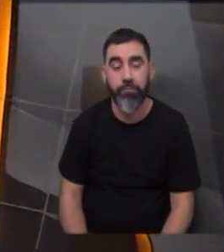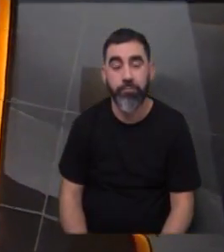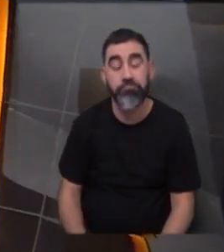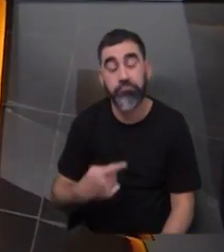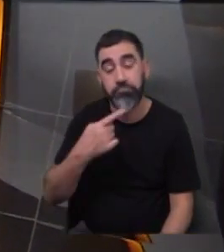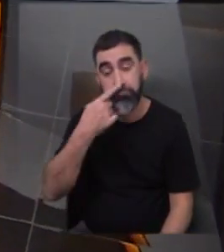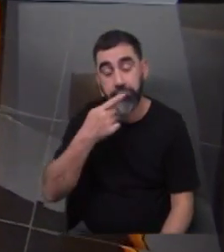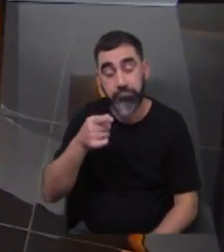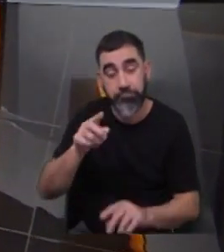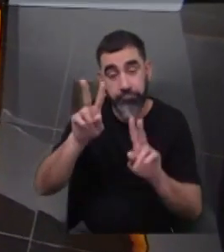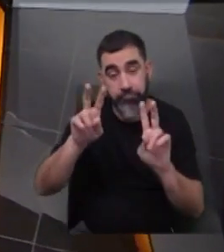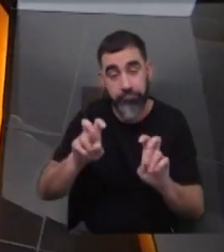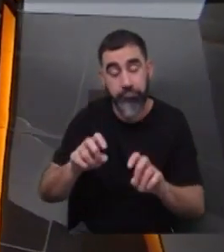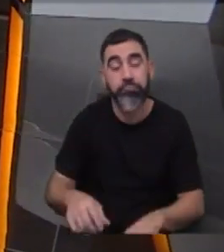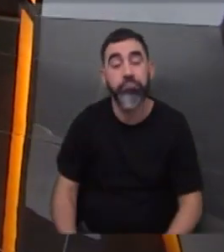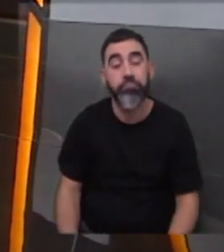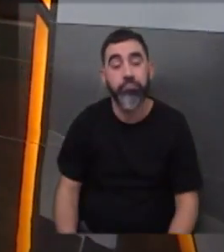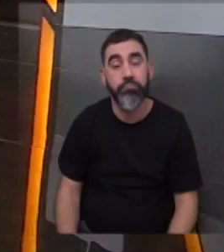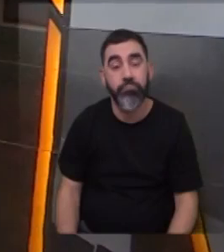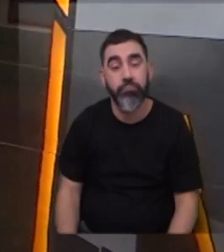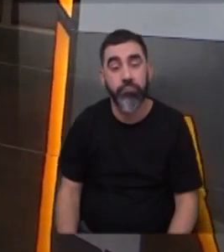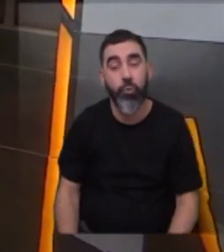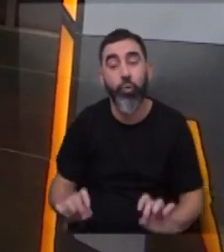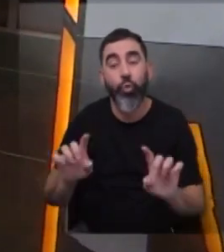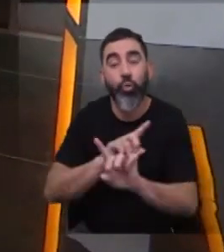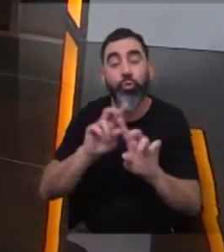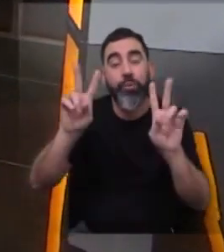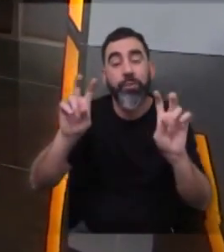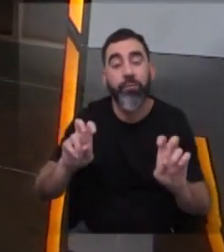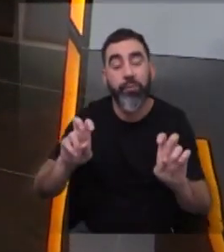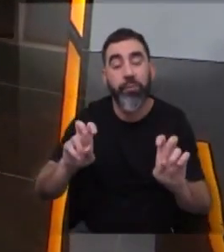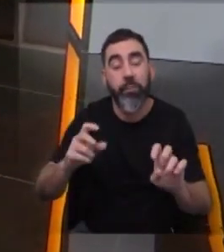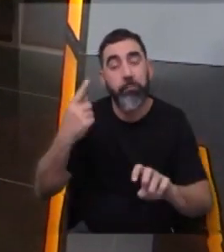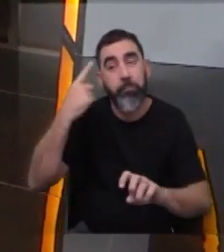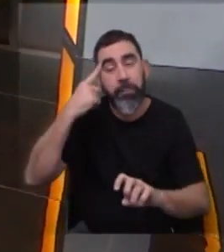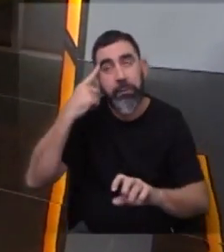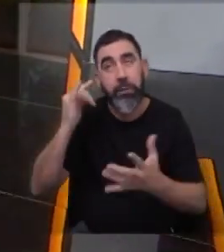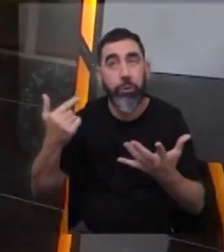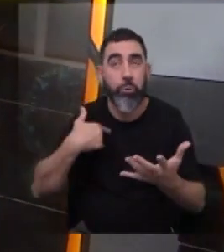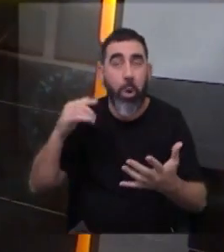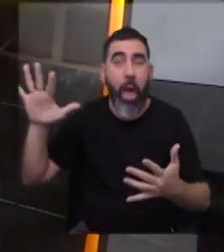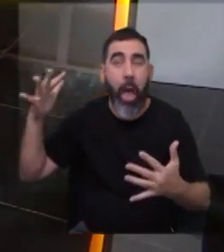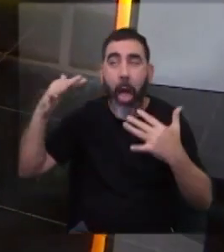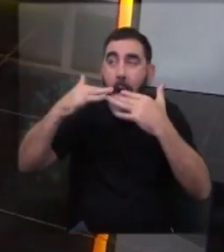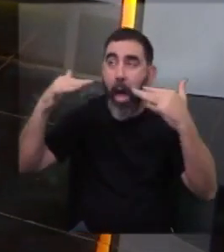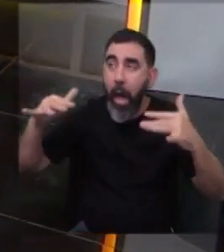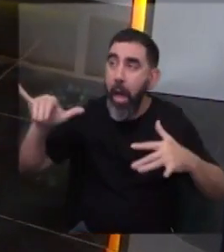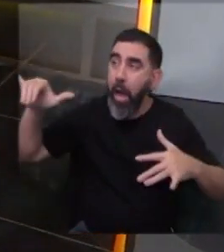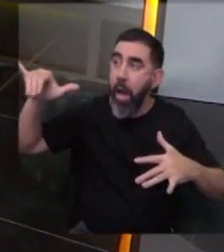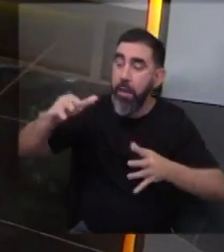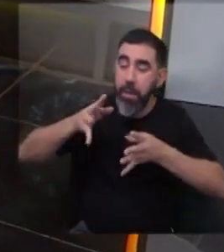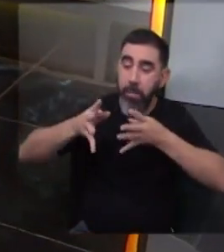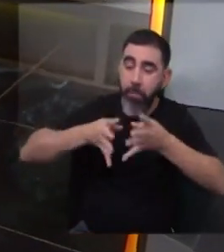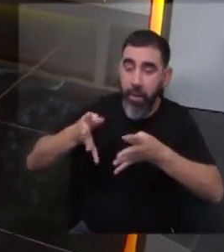Interesante lo que decía María Ángela ahí al final, Alexandra, ¿no? Ya no es solamente un tema de pensar, bueno, estoy en el aire, estoy suspendido en una